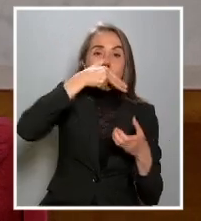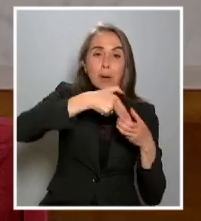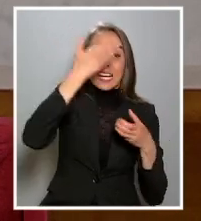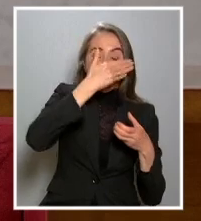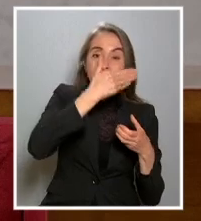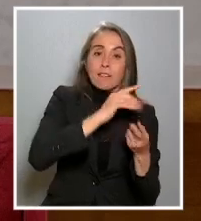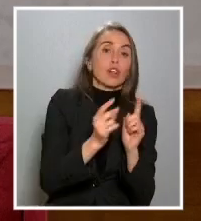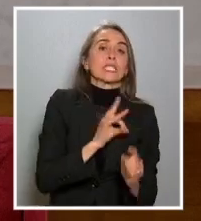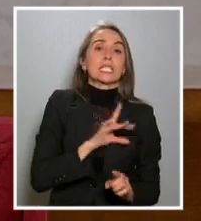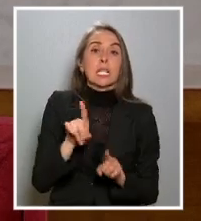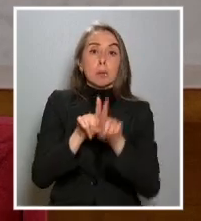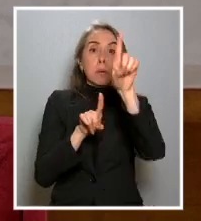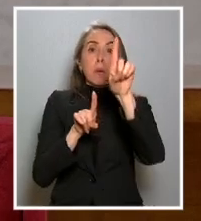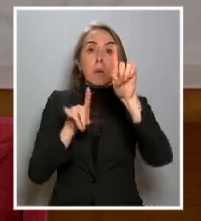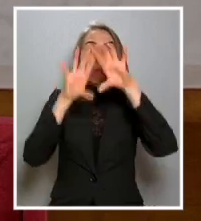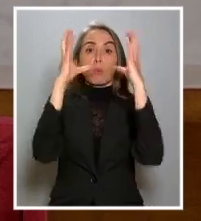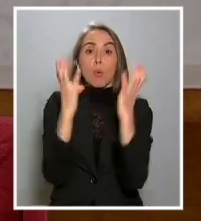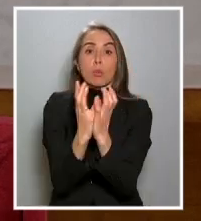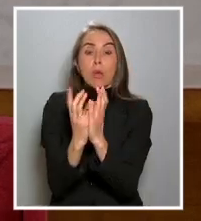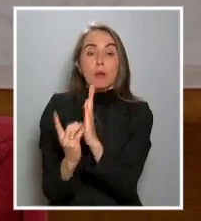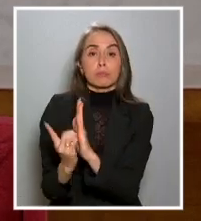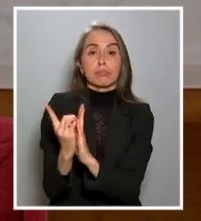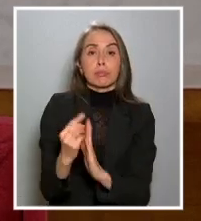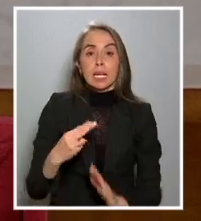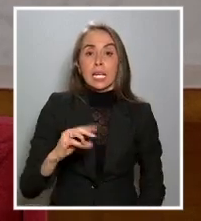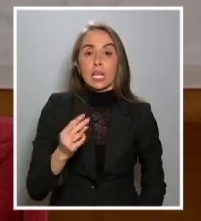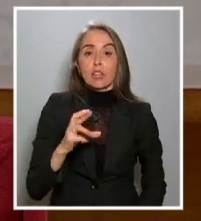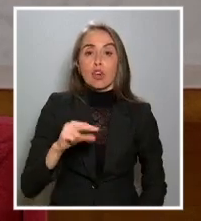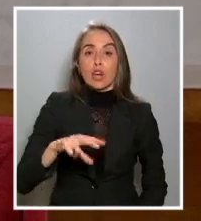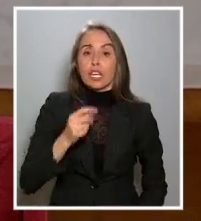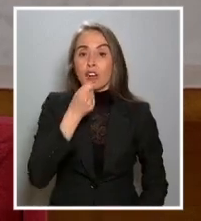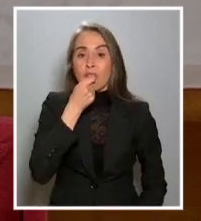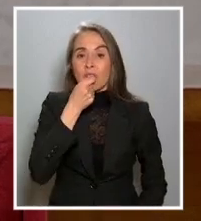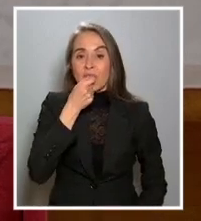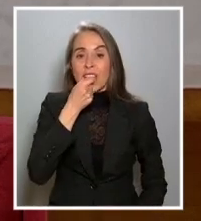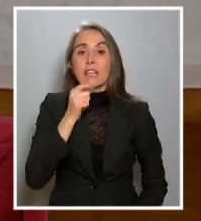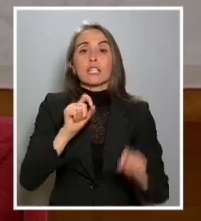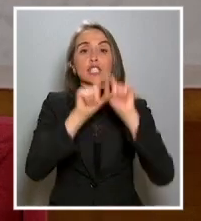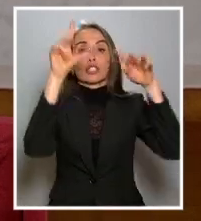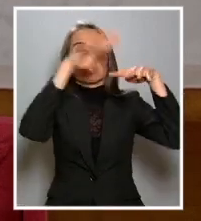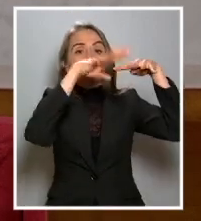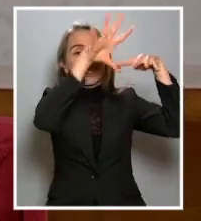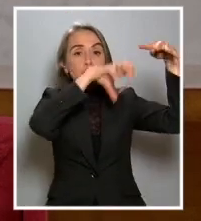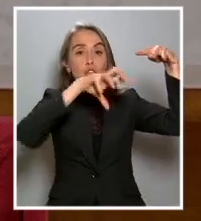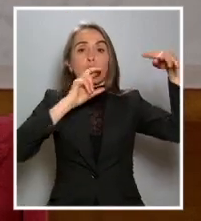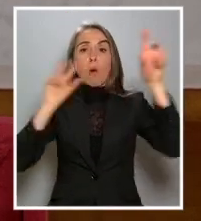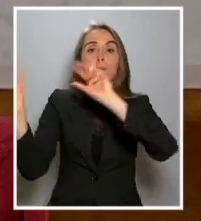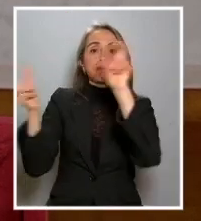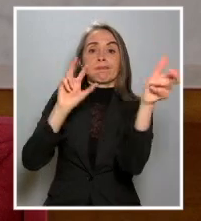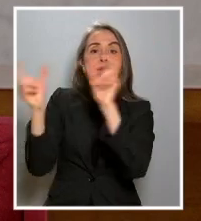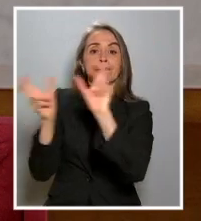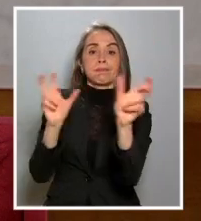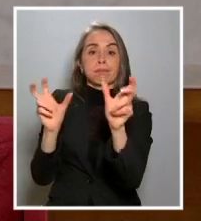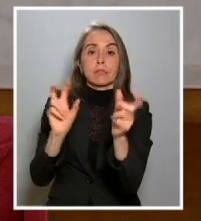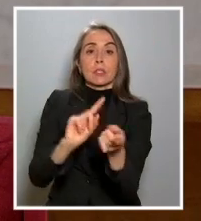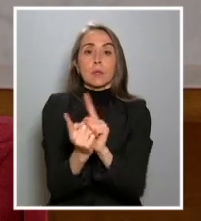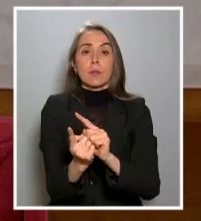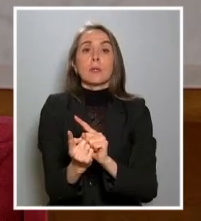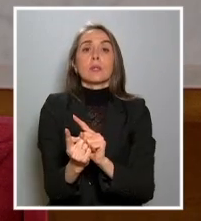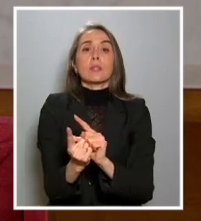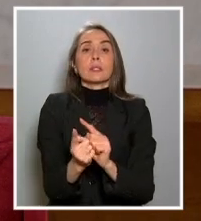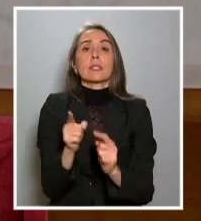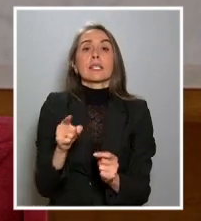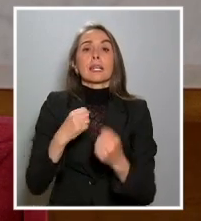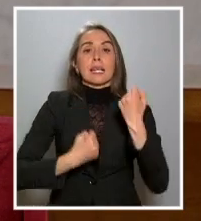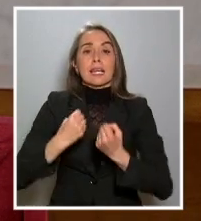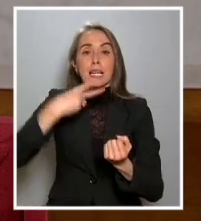en la punta mundial en el desarrollo del hidrógeno verde, que se produce con energía solar o eólica y se utiliza